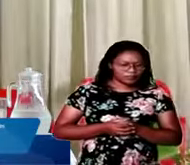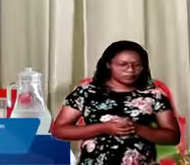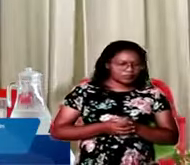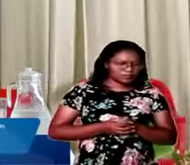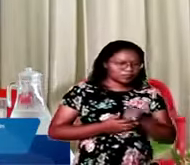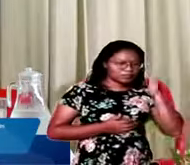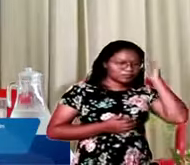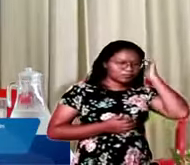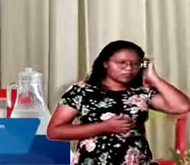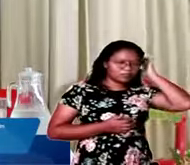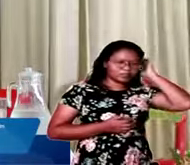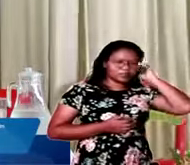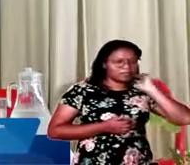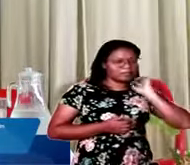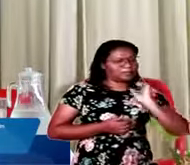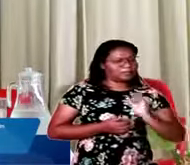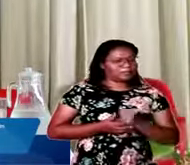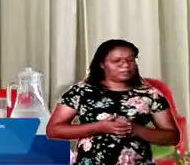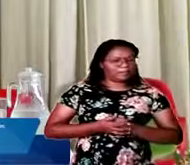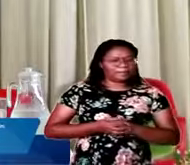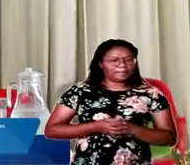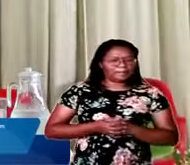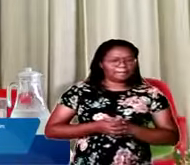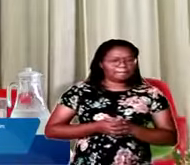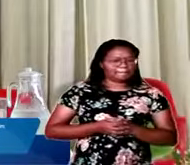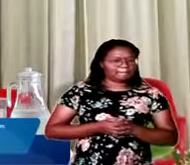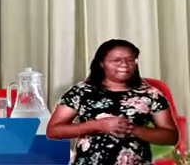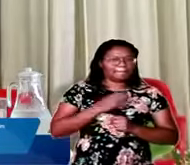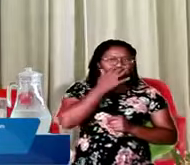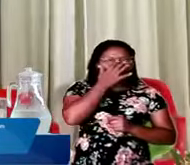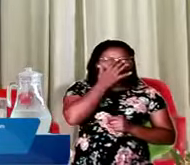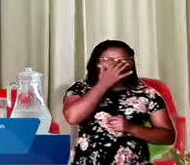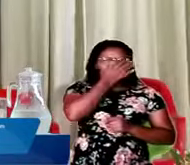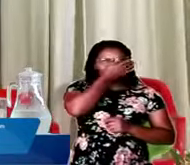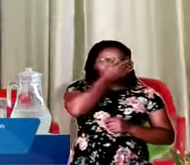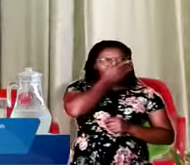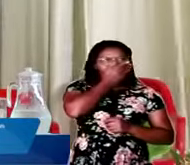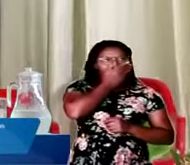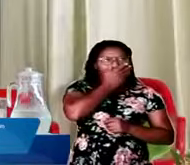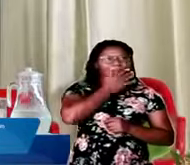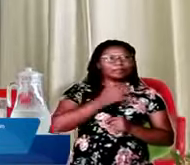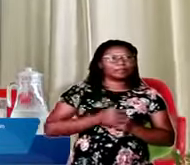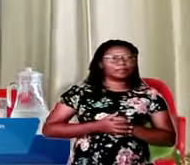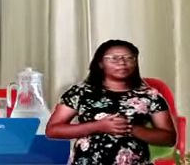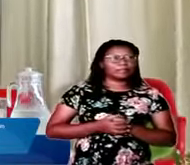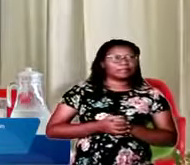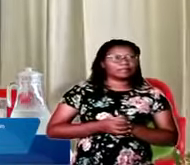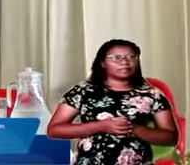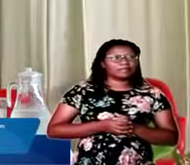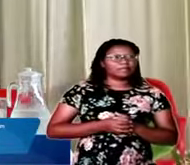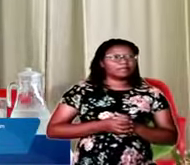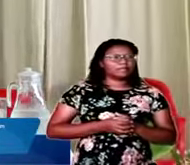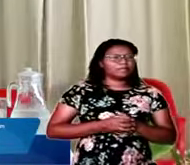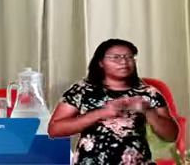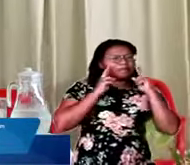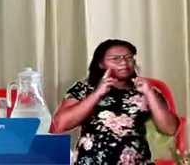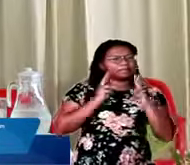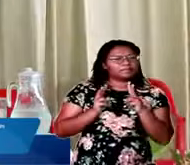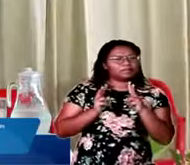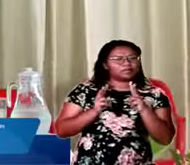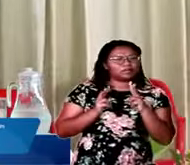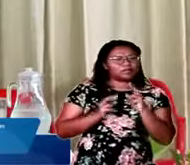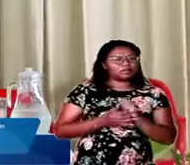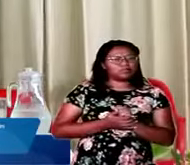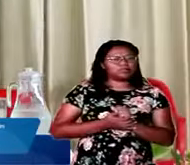ya usted vio al levita, o ya vio al sacerdote, mirándolo se hacían los de la